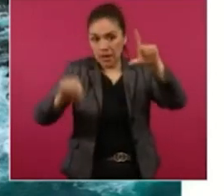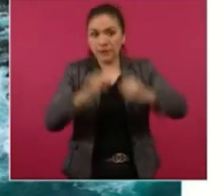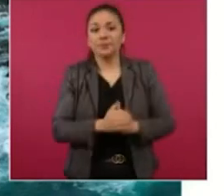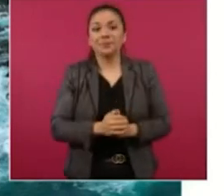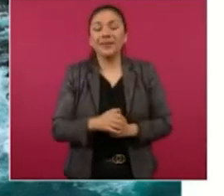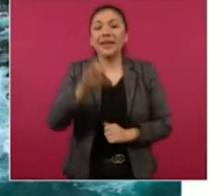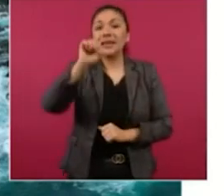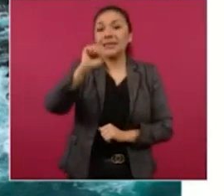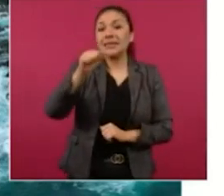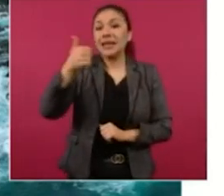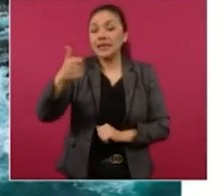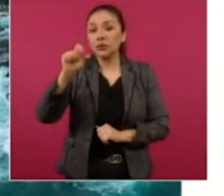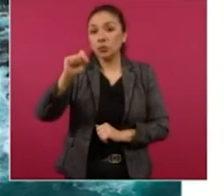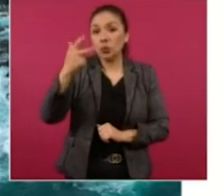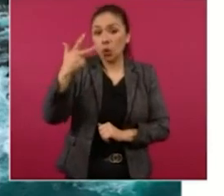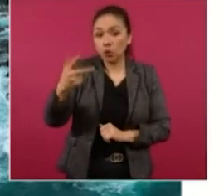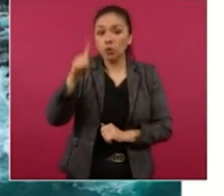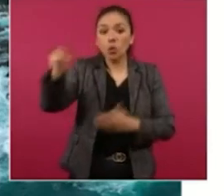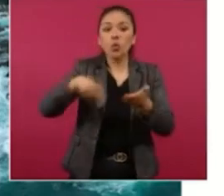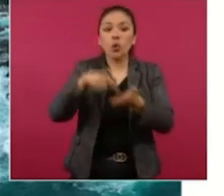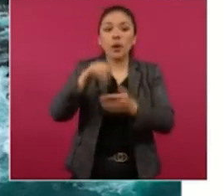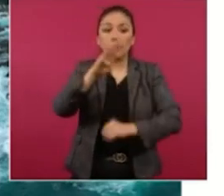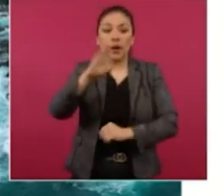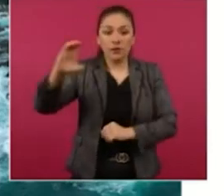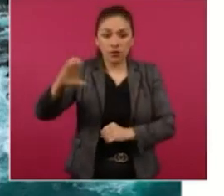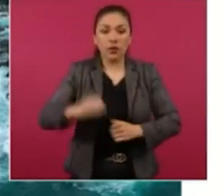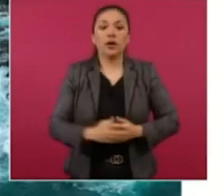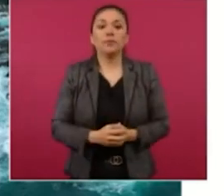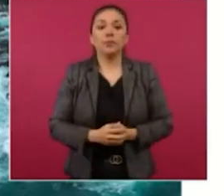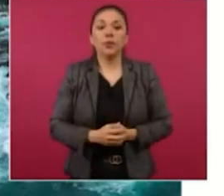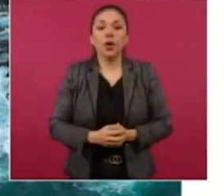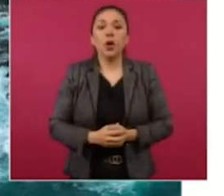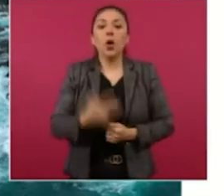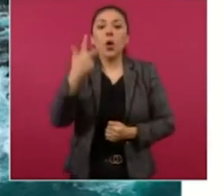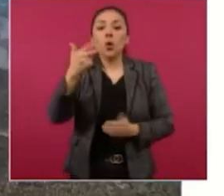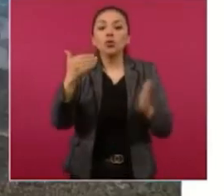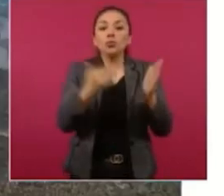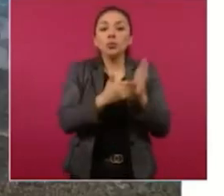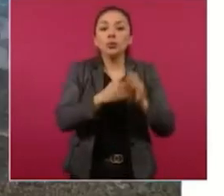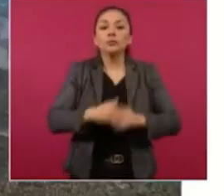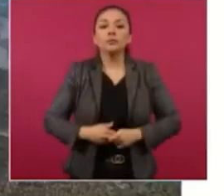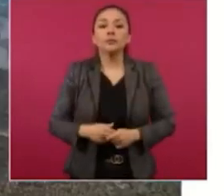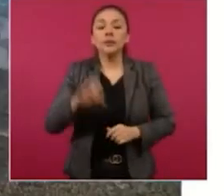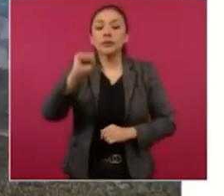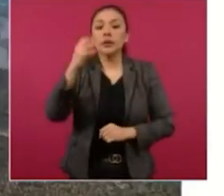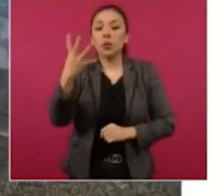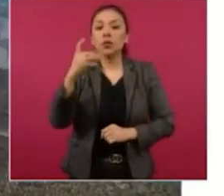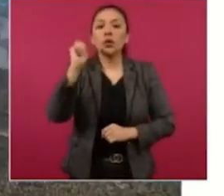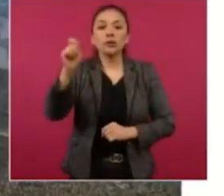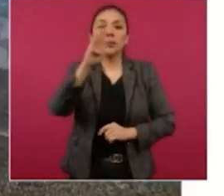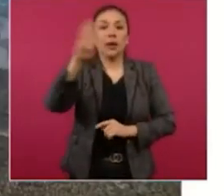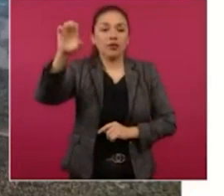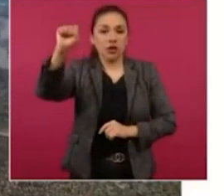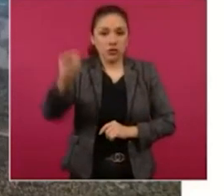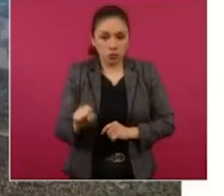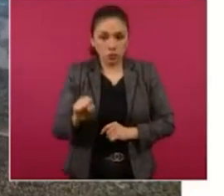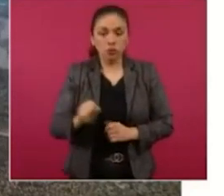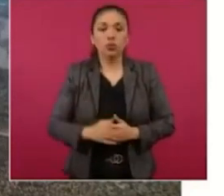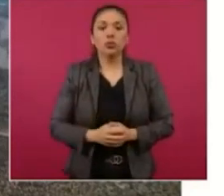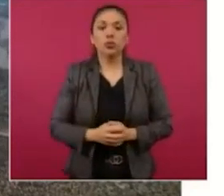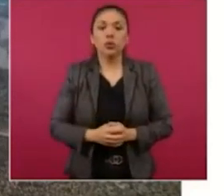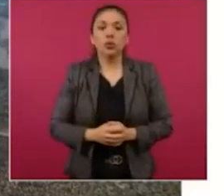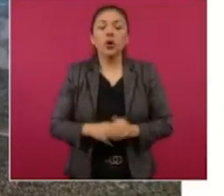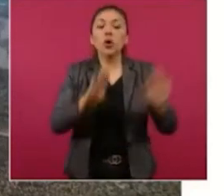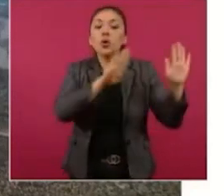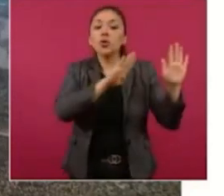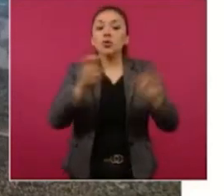jaguar y en adelante habrá más espacio para su conservación. Esta es una gran, gran noticia. El funcionario agregó que con esta